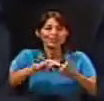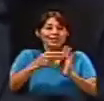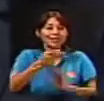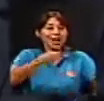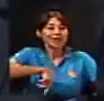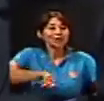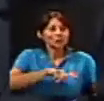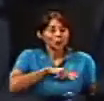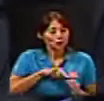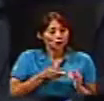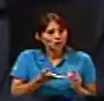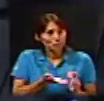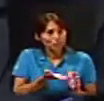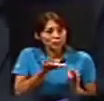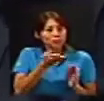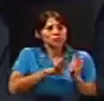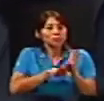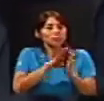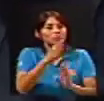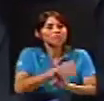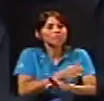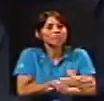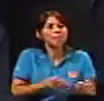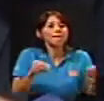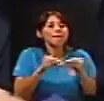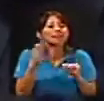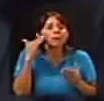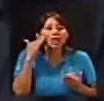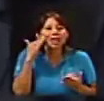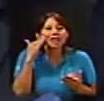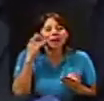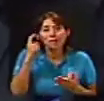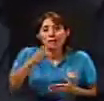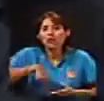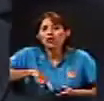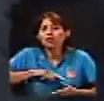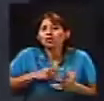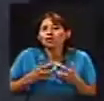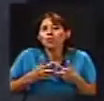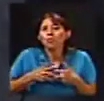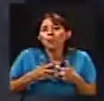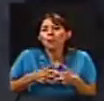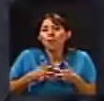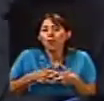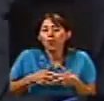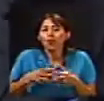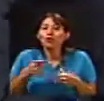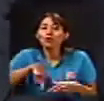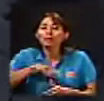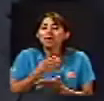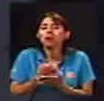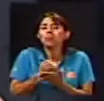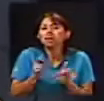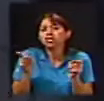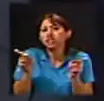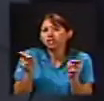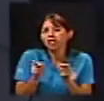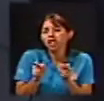más. ¿Por qué? Porque el motor, esta economía es muy chiquitilla, esto es un pueblo, pero es una cosita